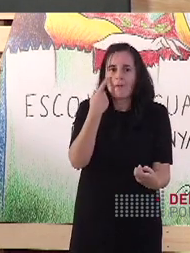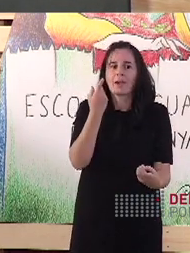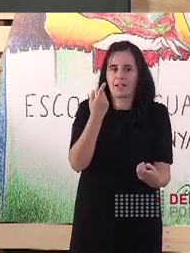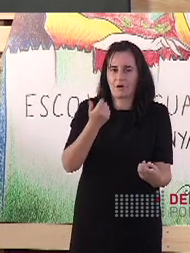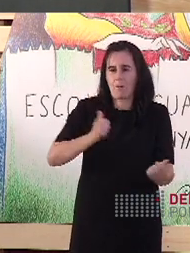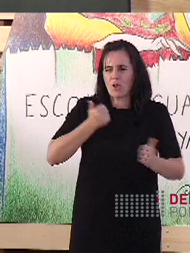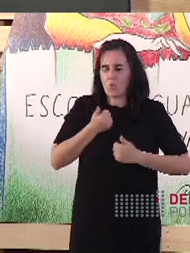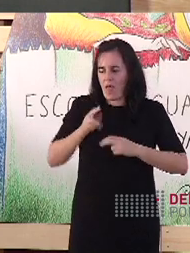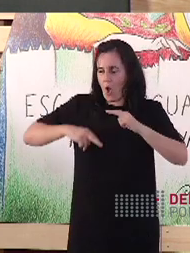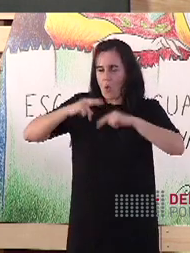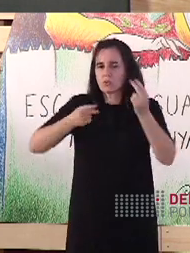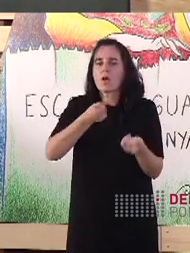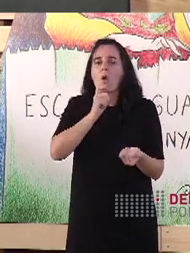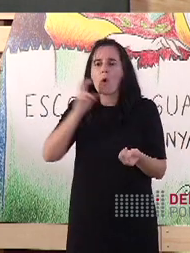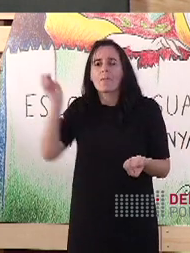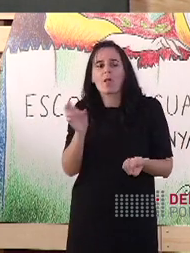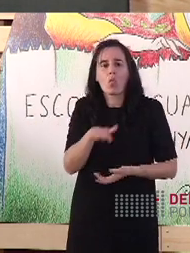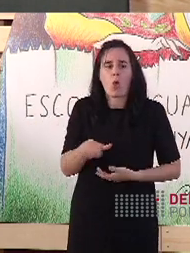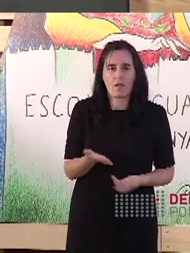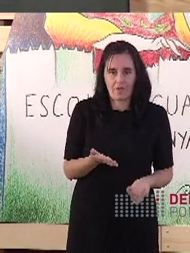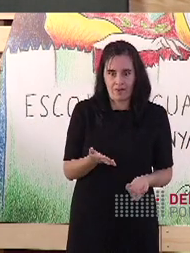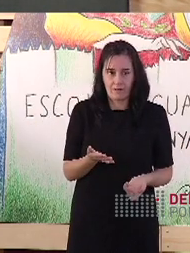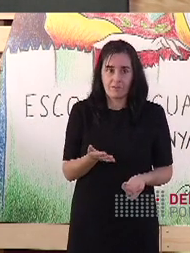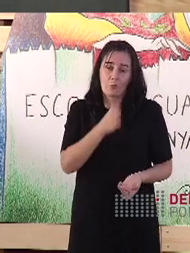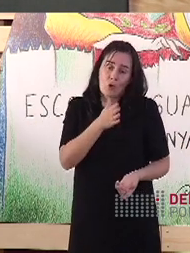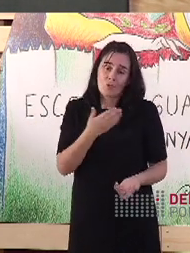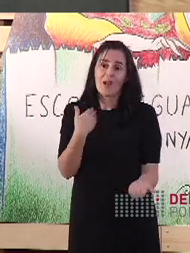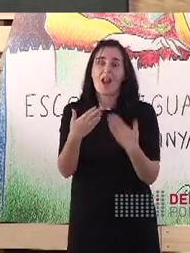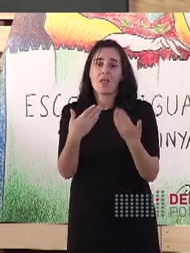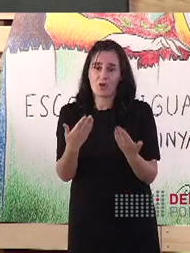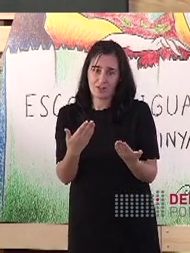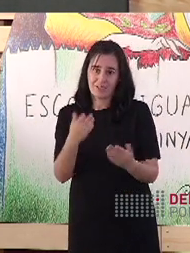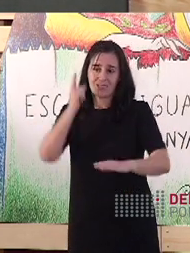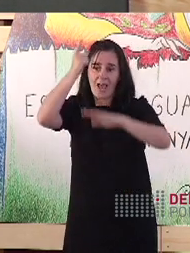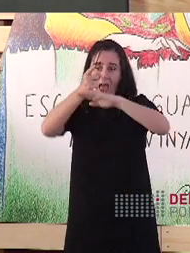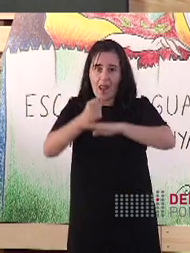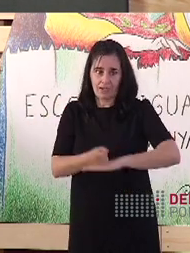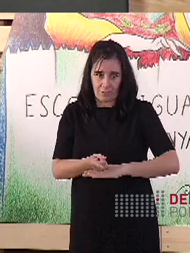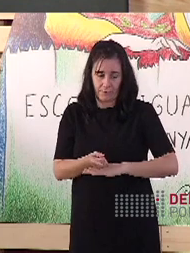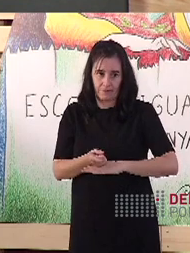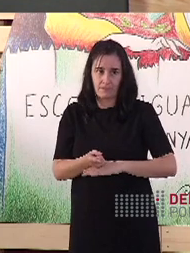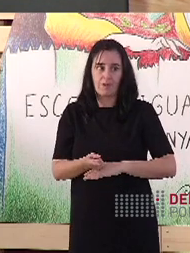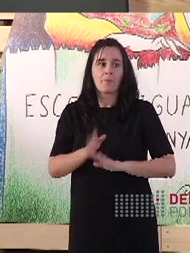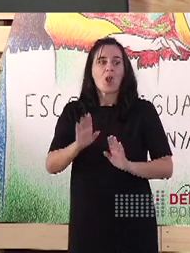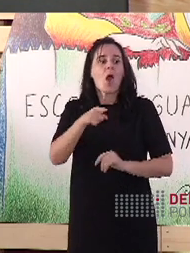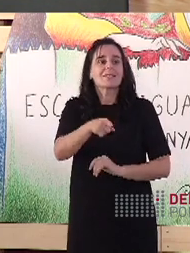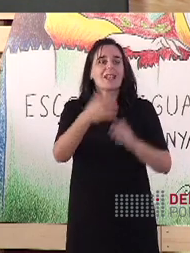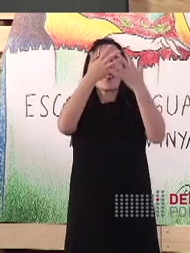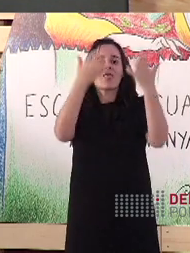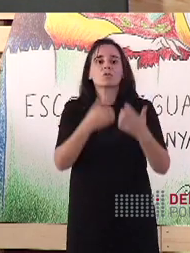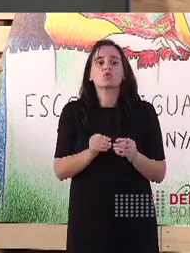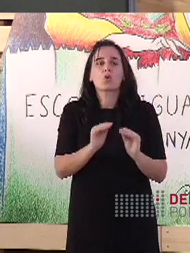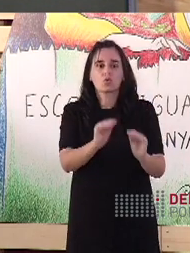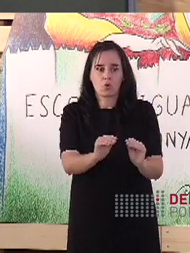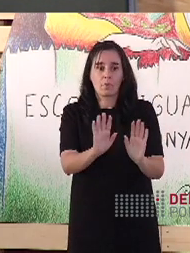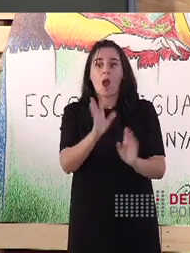la masculinidad, como muy bien ha explicado Zúa, a partir de estas relaciones, ¿no? De la fratría. Pero bueno, estos son ellos. Esto es su discurso. Pero vamos